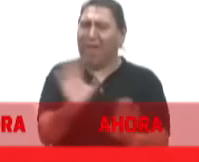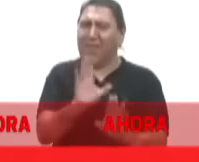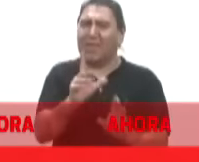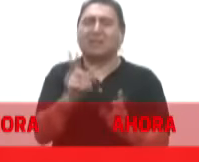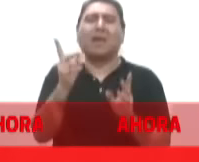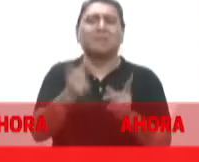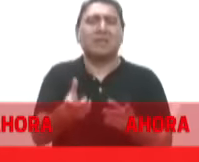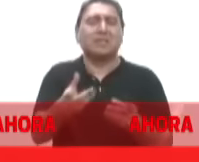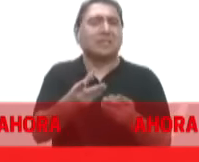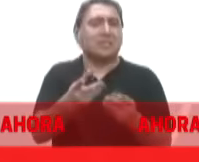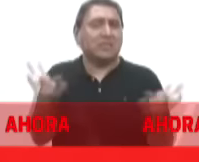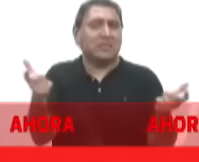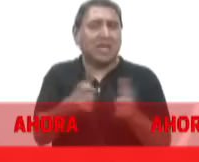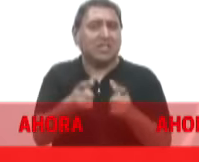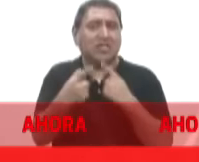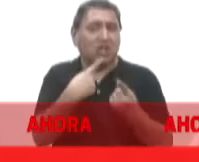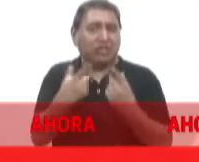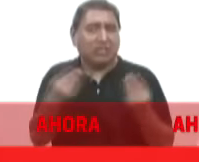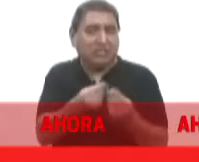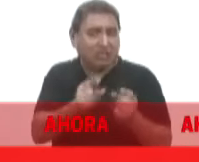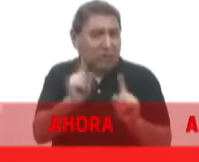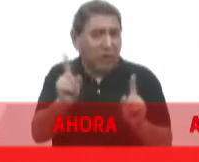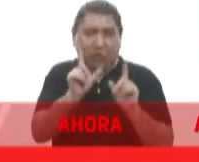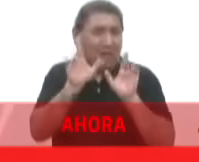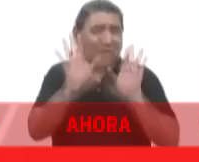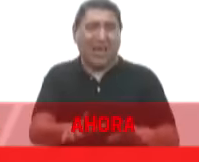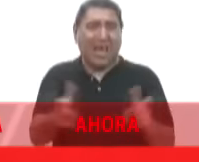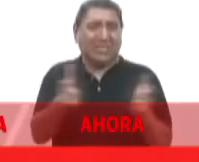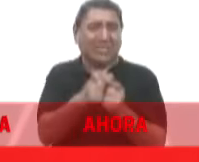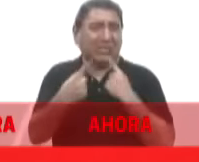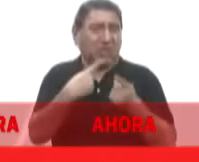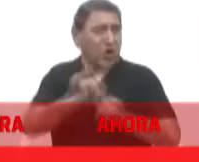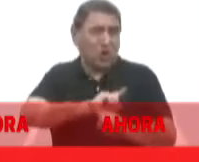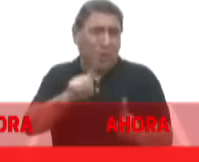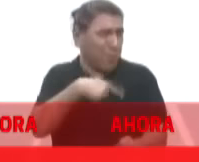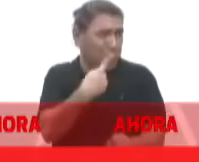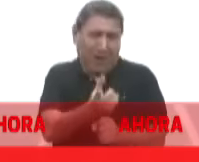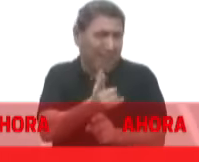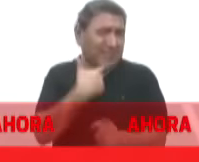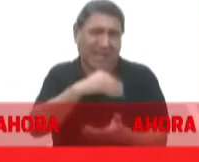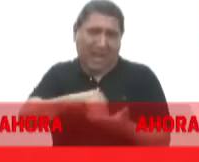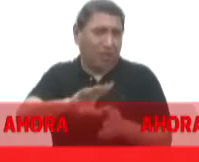sesión. No puede frenar la sesión, senadora.